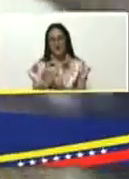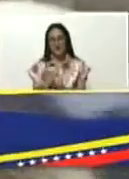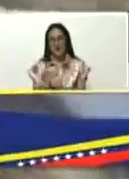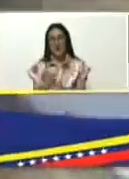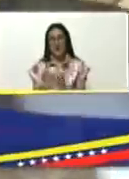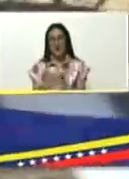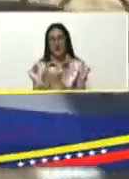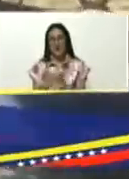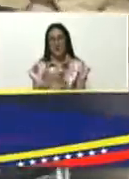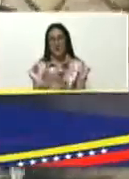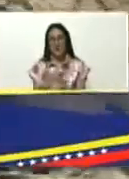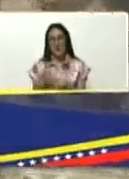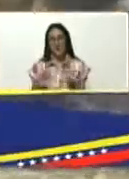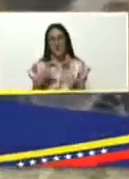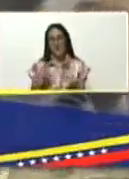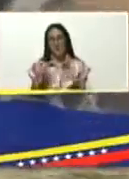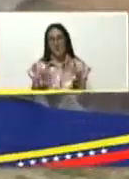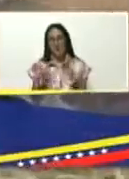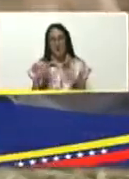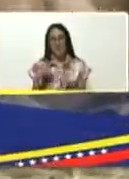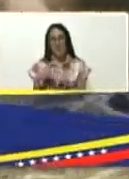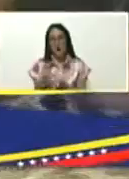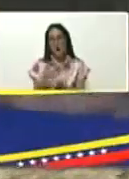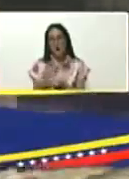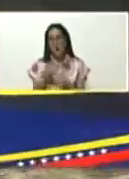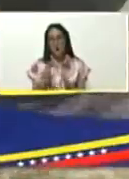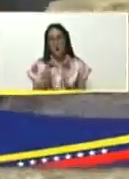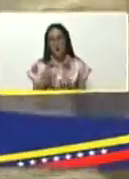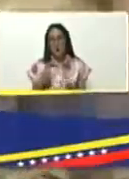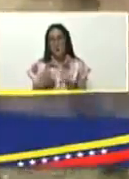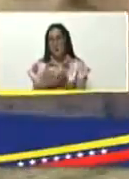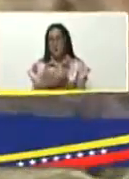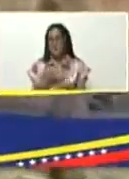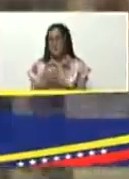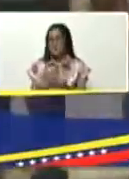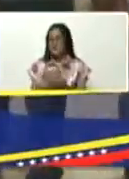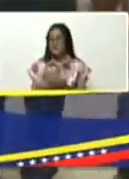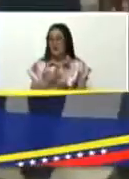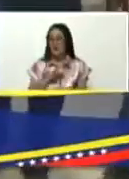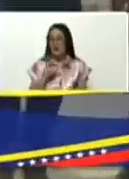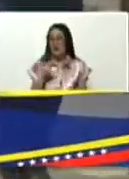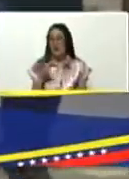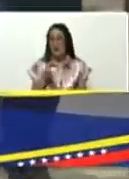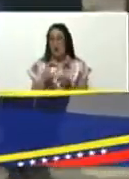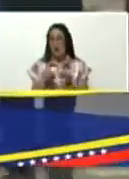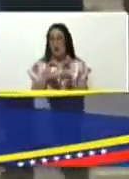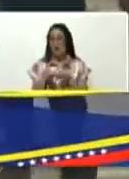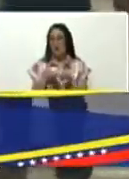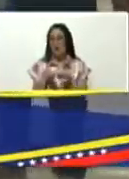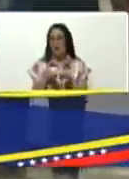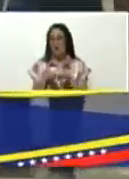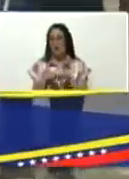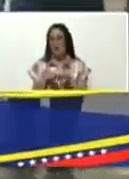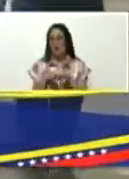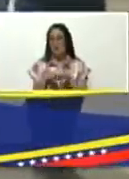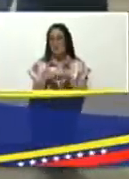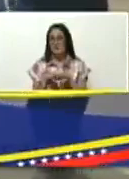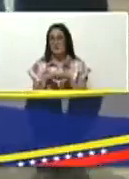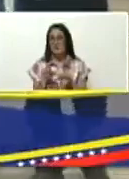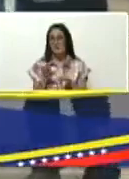gobierno, productores, la gobernación que nos ha apoyado muchísimo del estado Cojedes, realmente